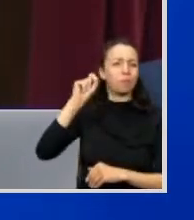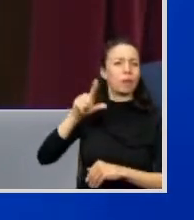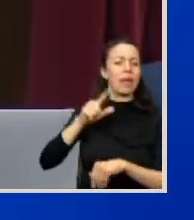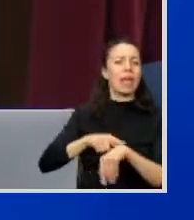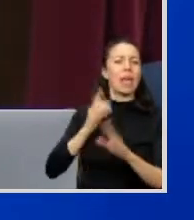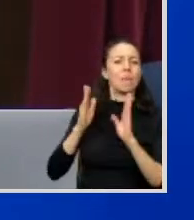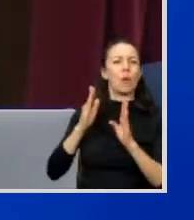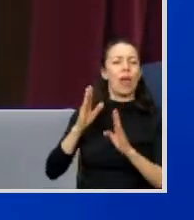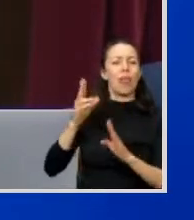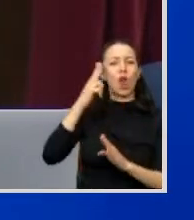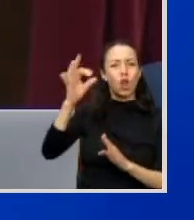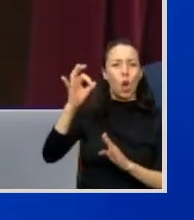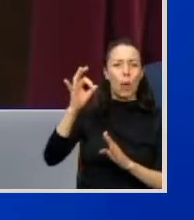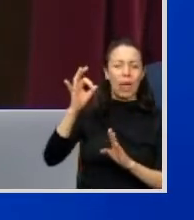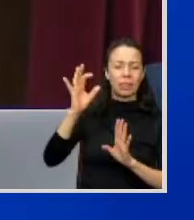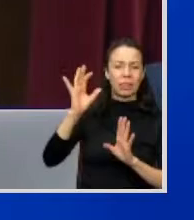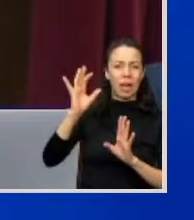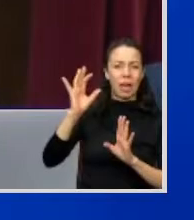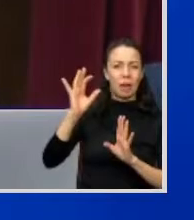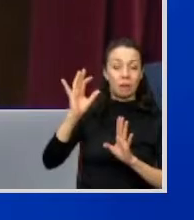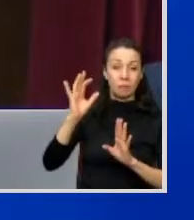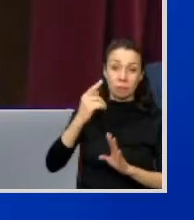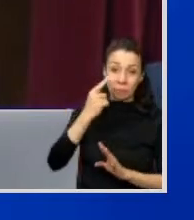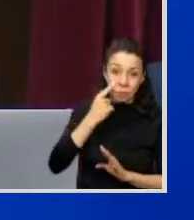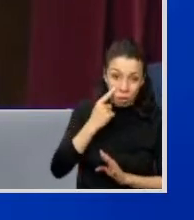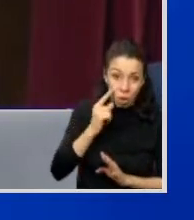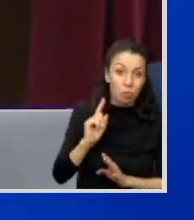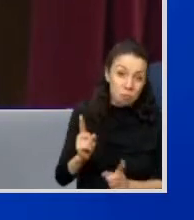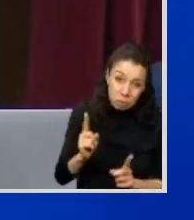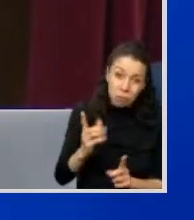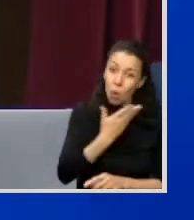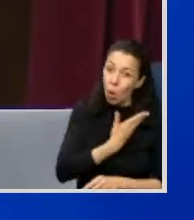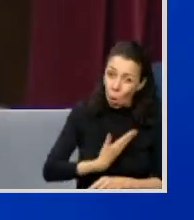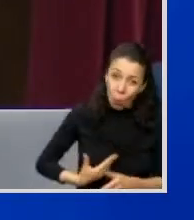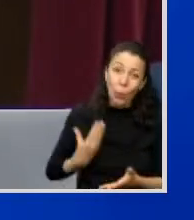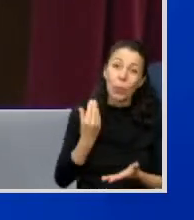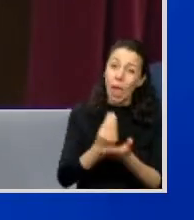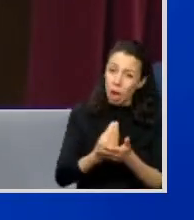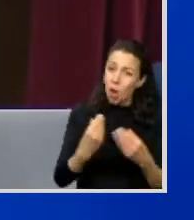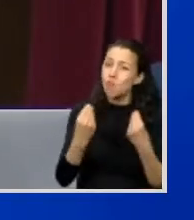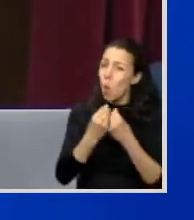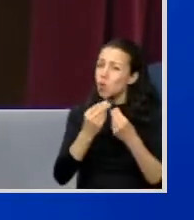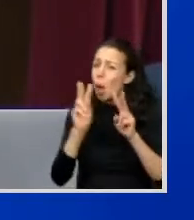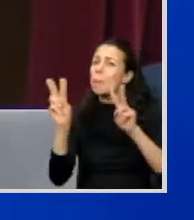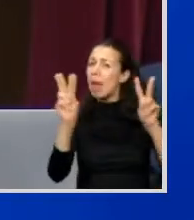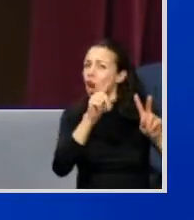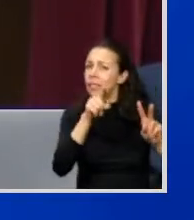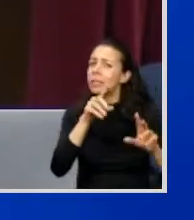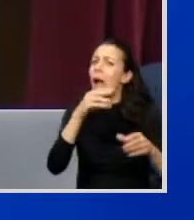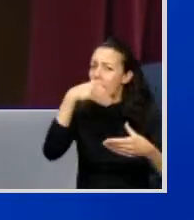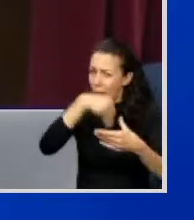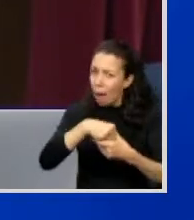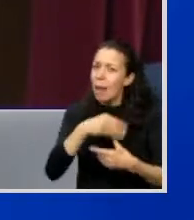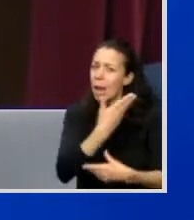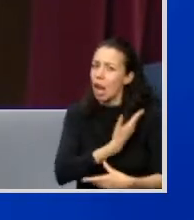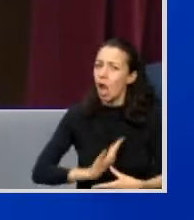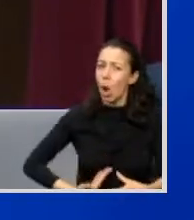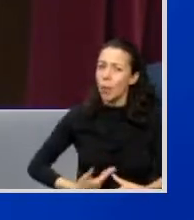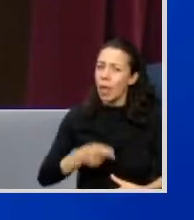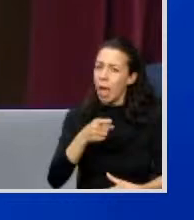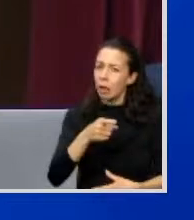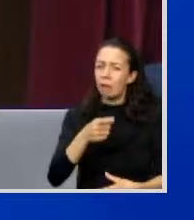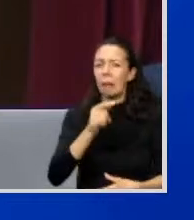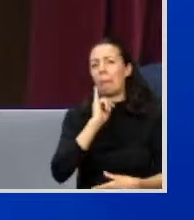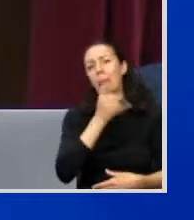país trabajando para que para presidir, en el caso de la Unión Cívica Radical. Si así lo logramos, no va a haber